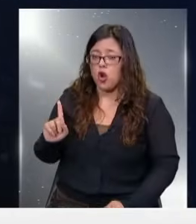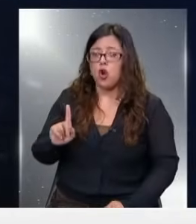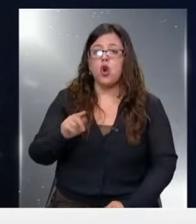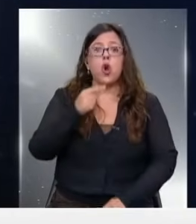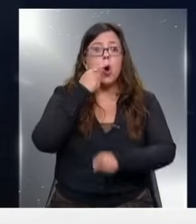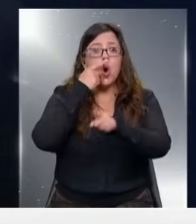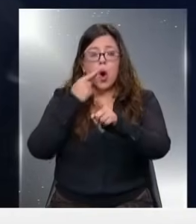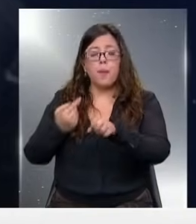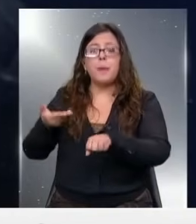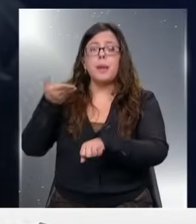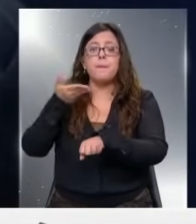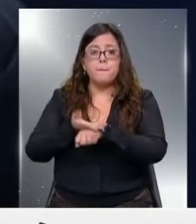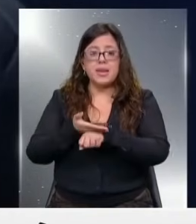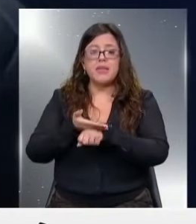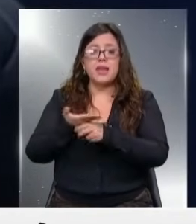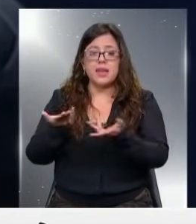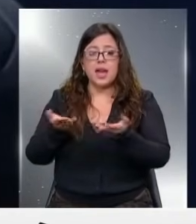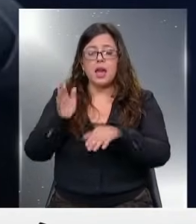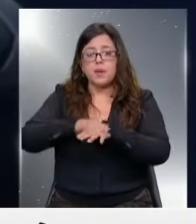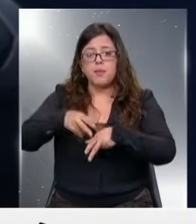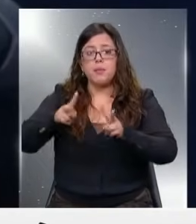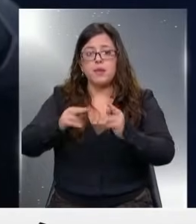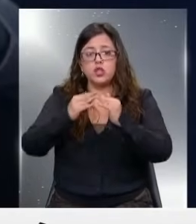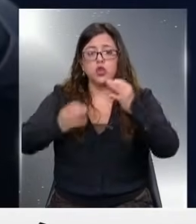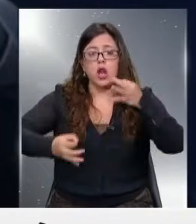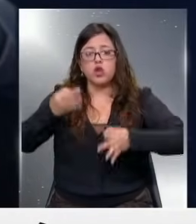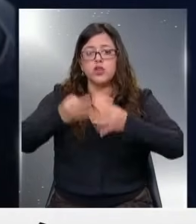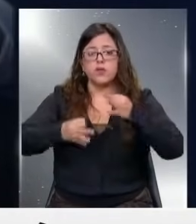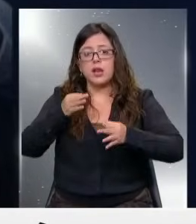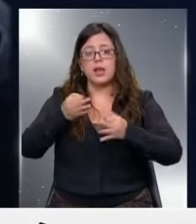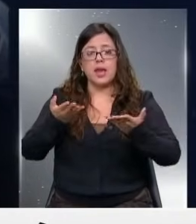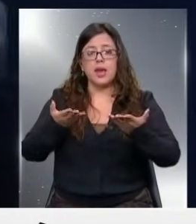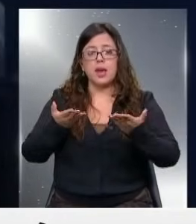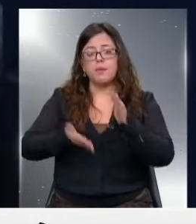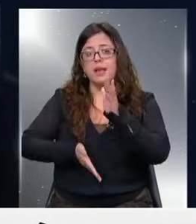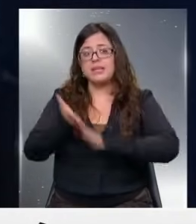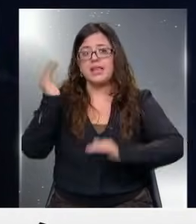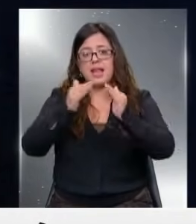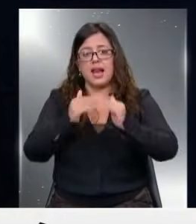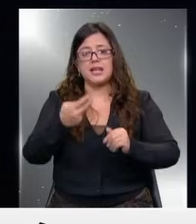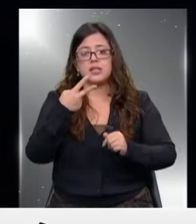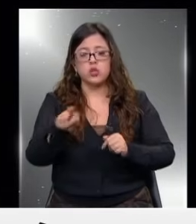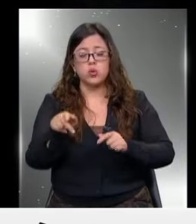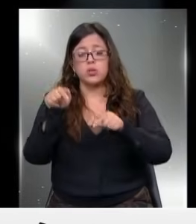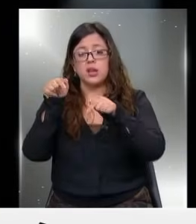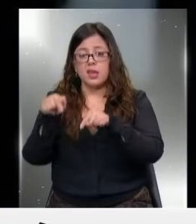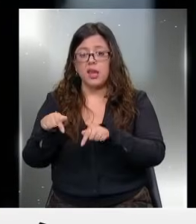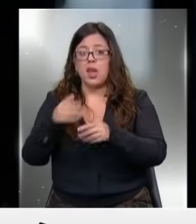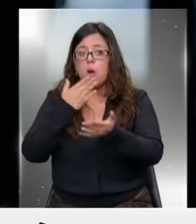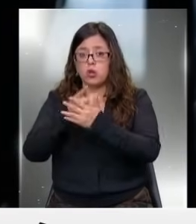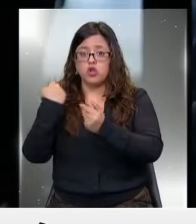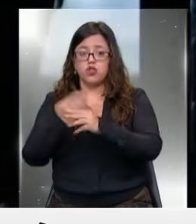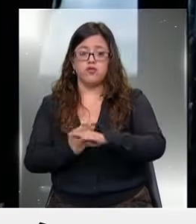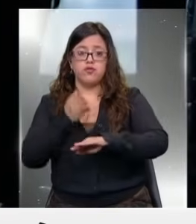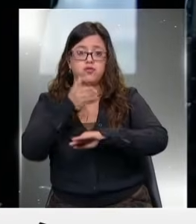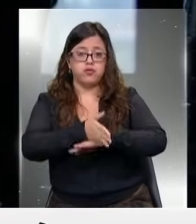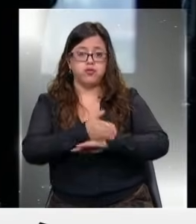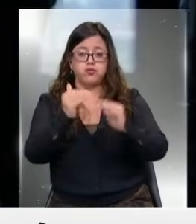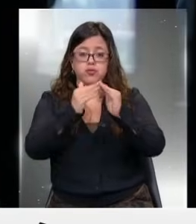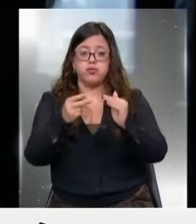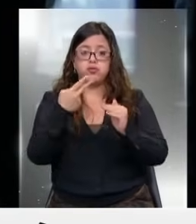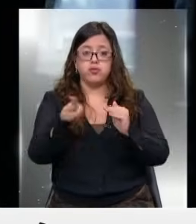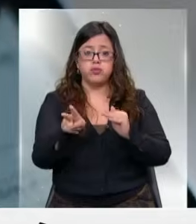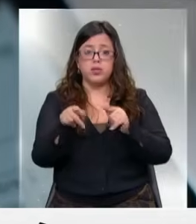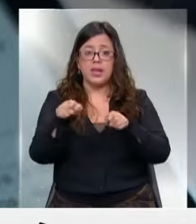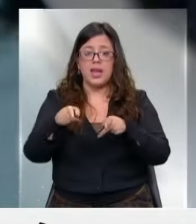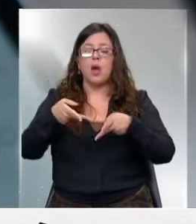Aguilera solicita continuamente permiso al tribunal para salir de su vivienda. En esta ocasión, cuando visitamos su domicilio,